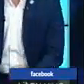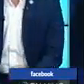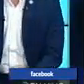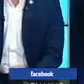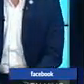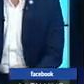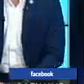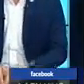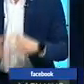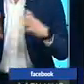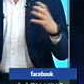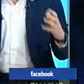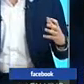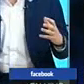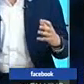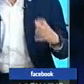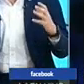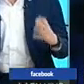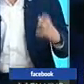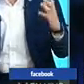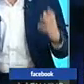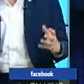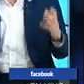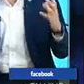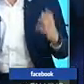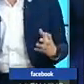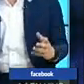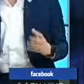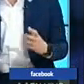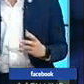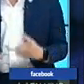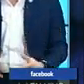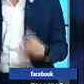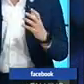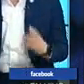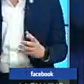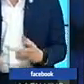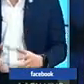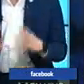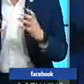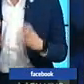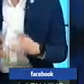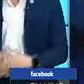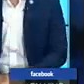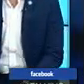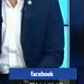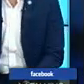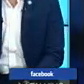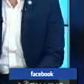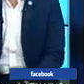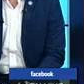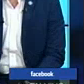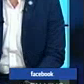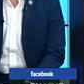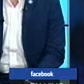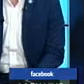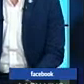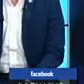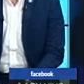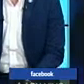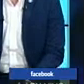nuevas ideas en el Parlacen trabajando en estos grandes proyectos que van a traer beneficio y desarrollo al Salvador